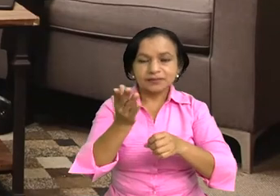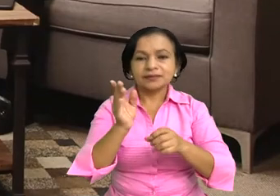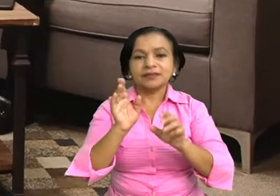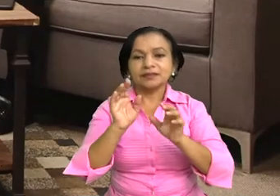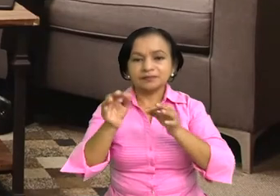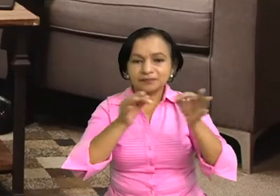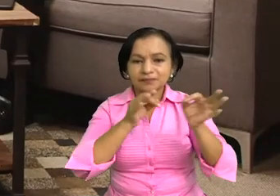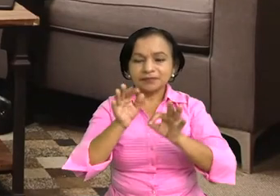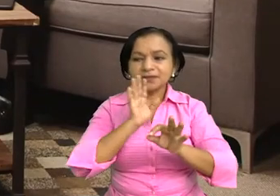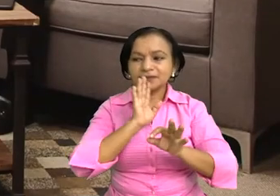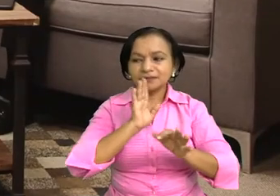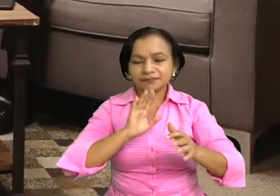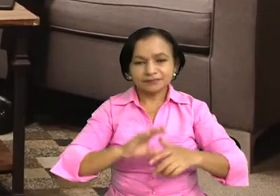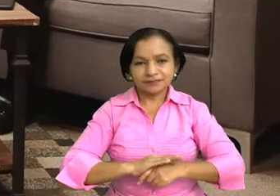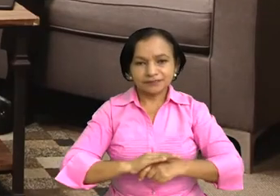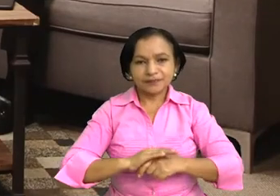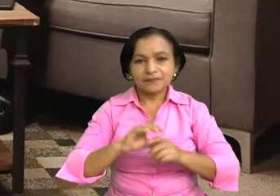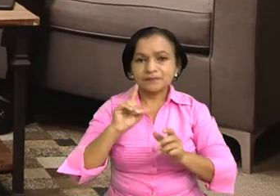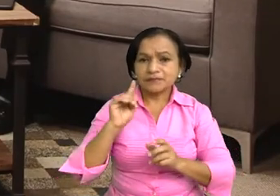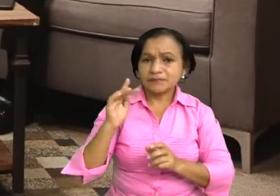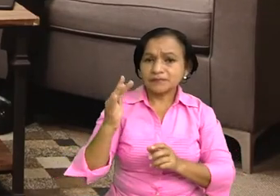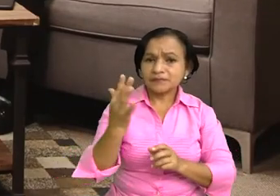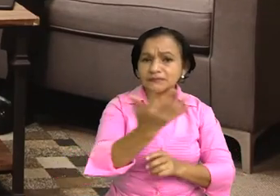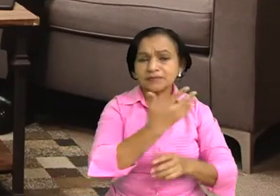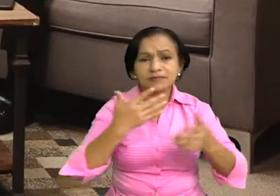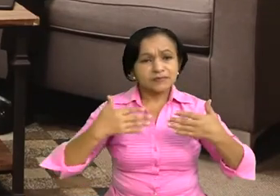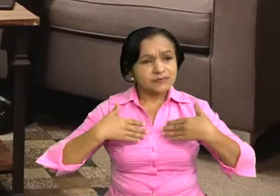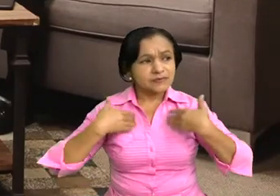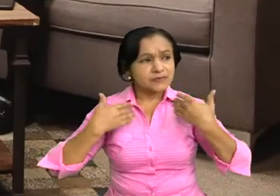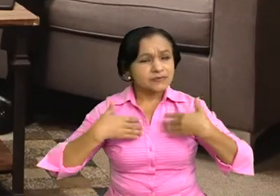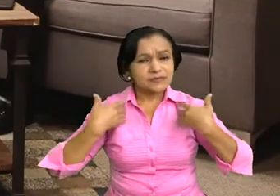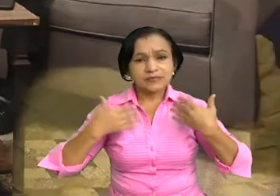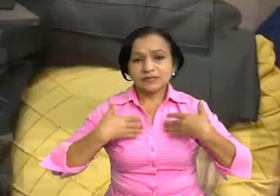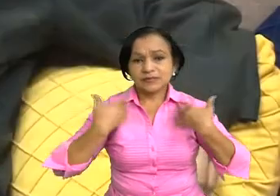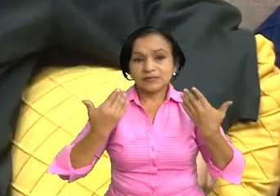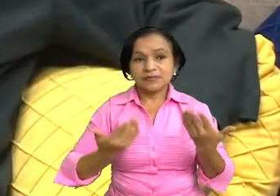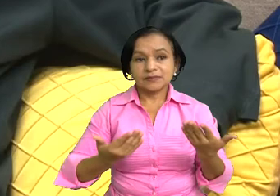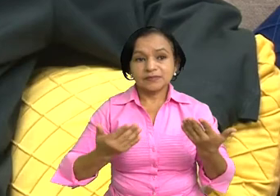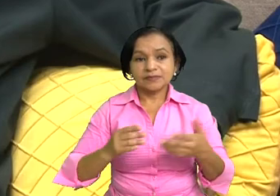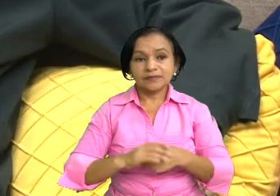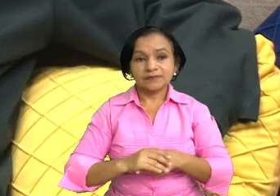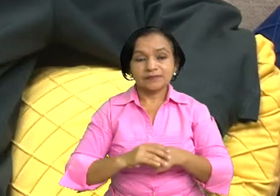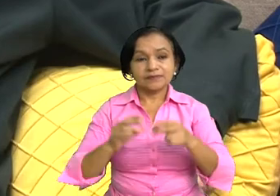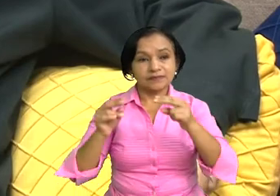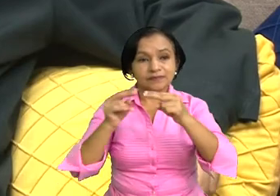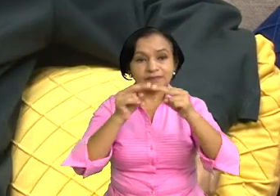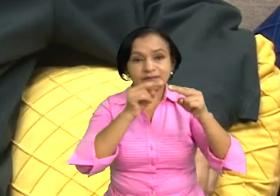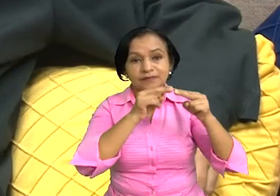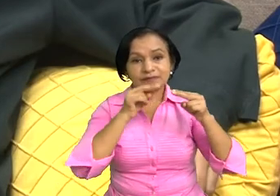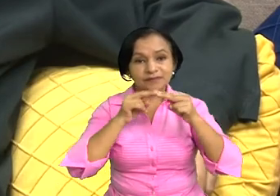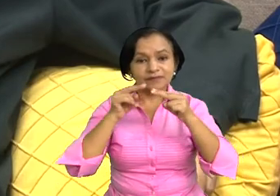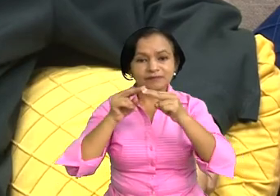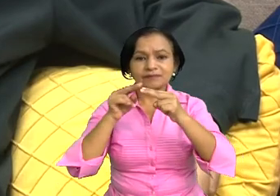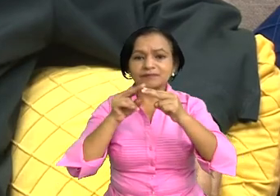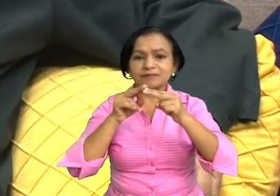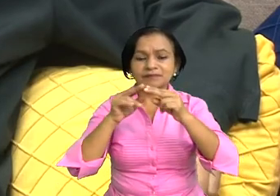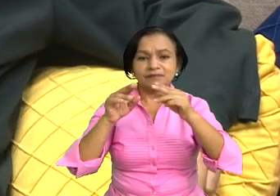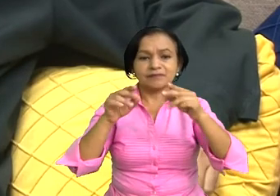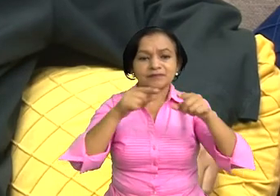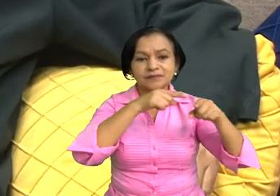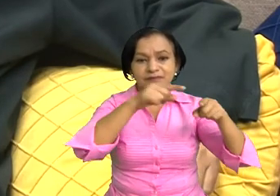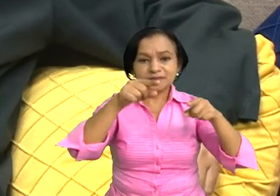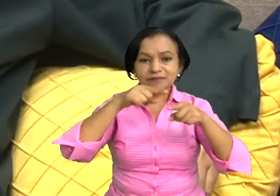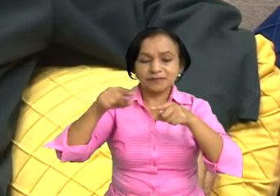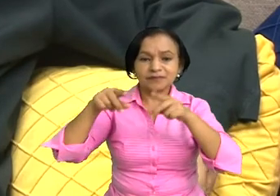canal parlamentario para hacerlo. Para nosotros es una gran satisfacción entrar en contacto con las comunidades, con las poblaciones,